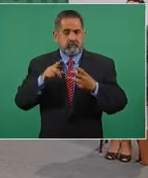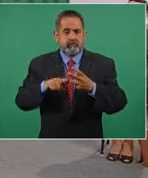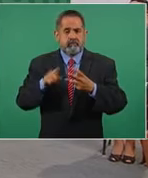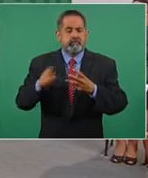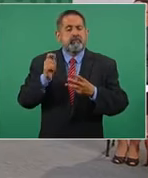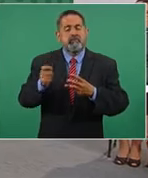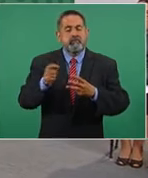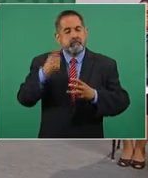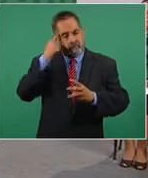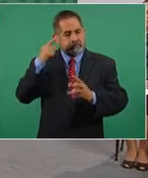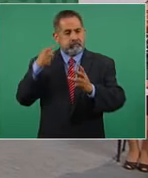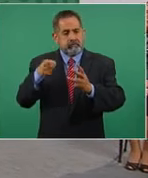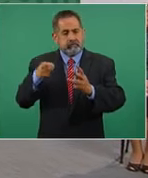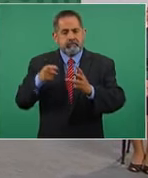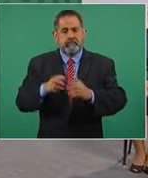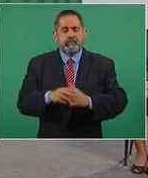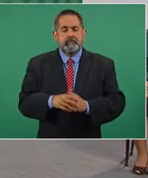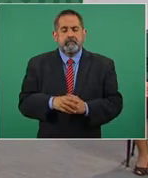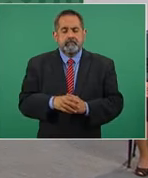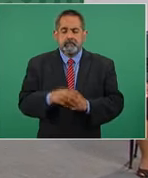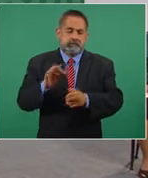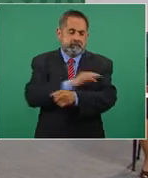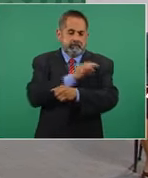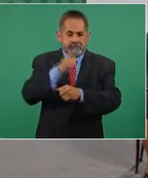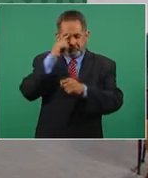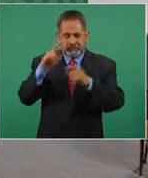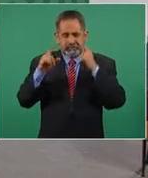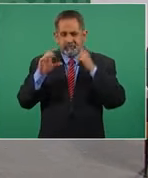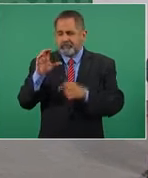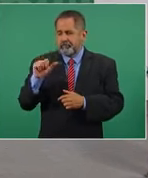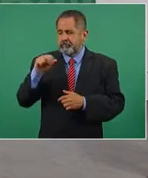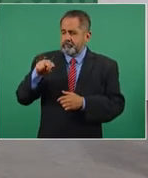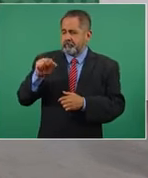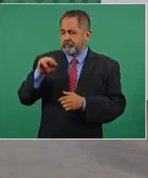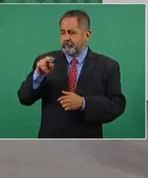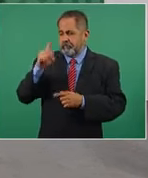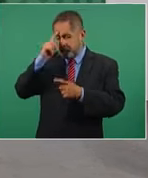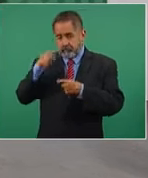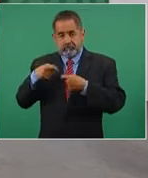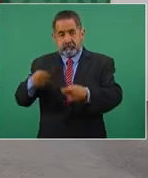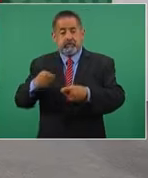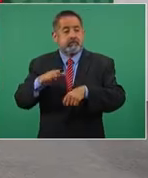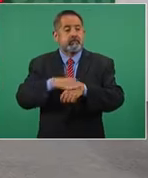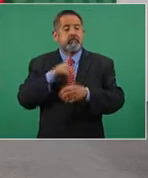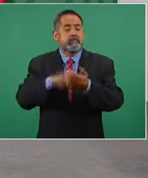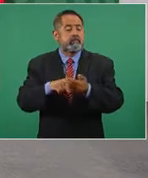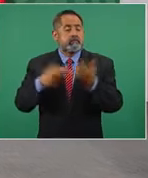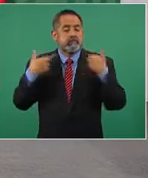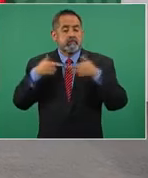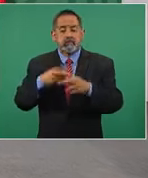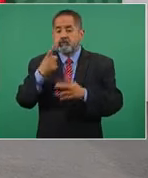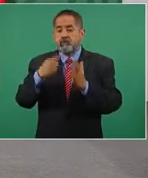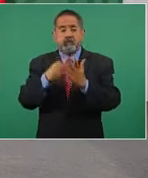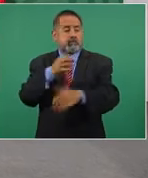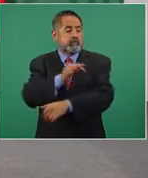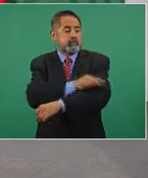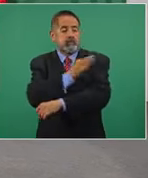esa es la vacuna CanSino, que la dedicamos a eso, porque es una sola